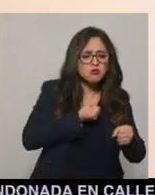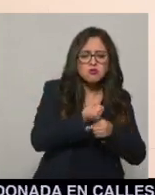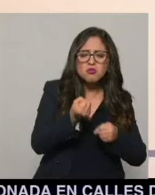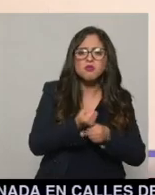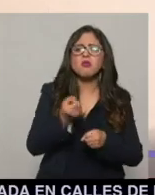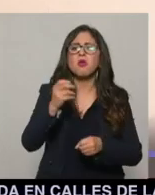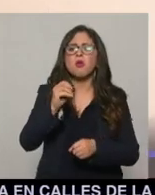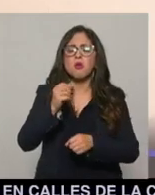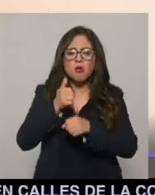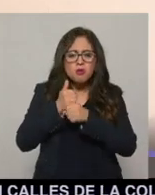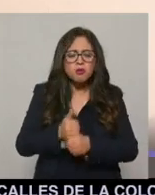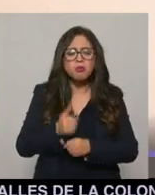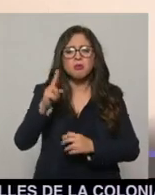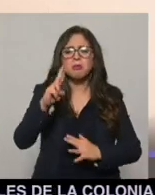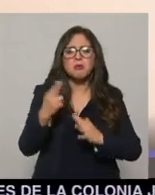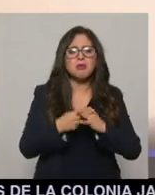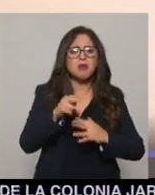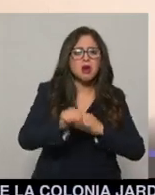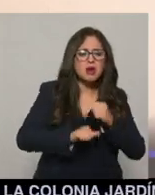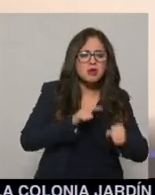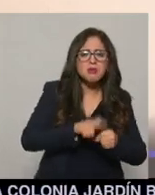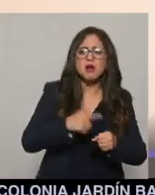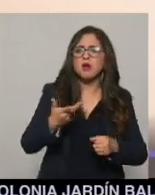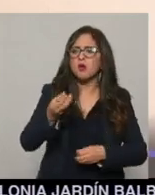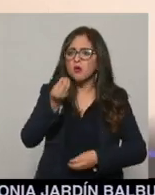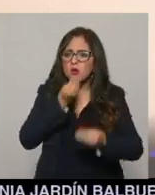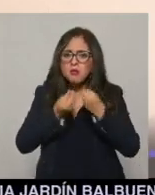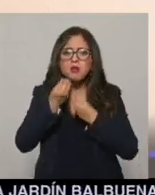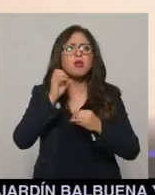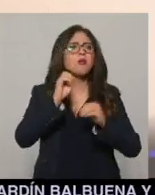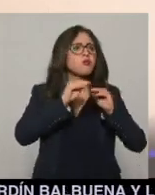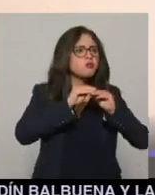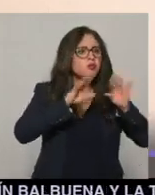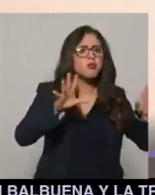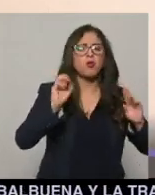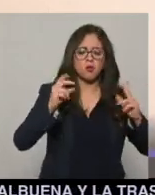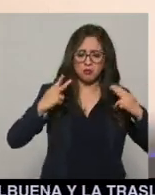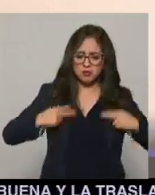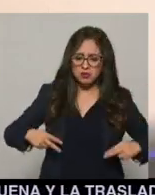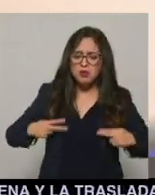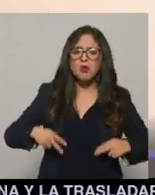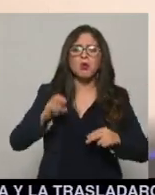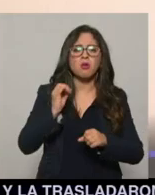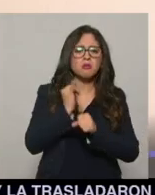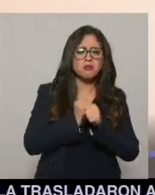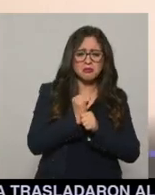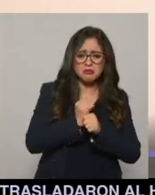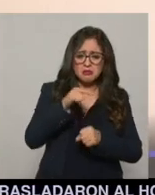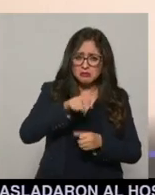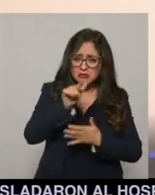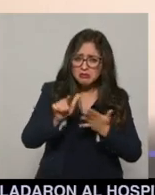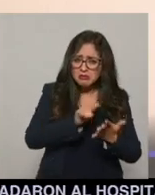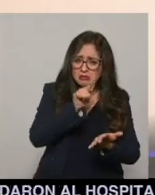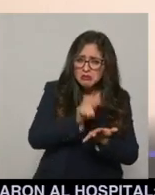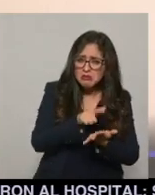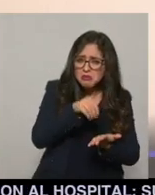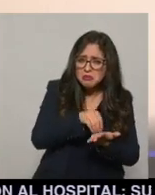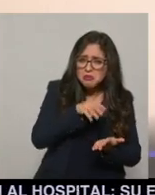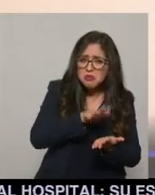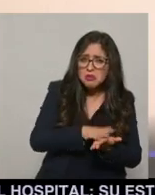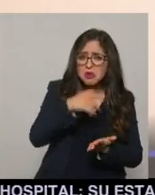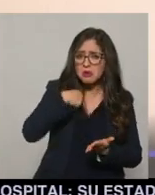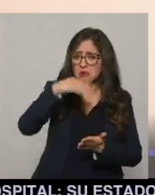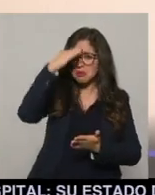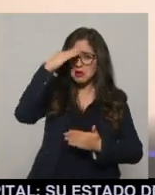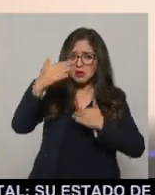matar a los animales como comida, en espectáculo, como vestimenta, en investigación. Esta ley, por ejemplo, no es nada innovadora